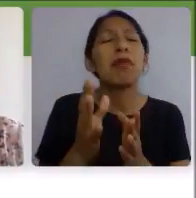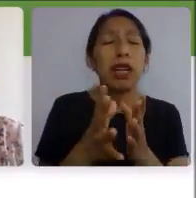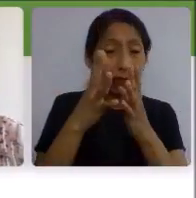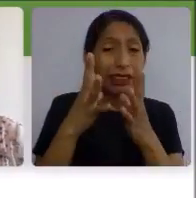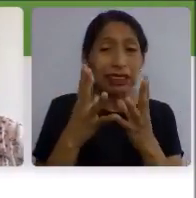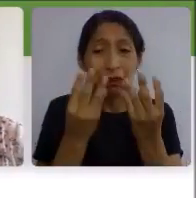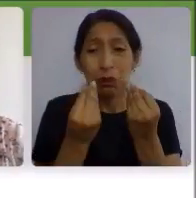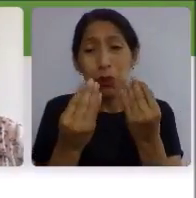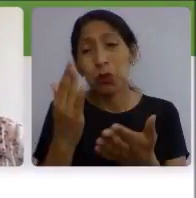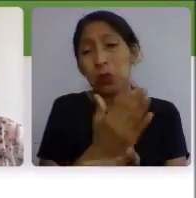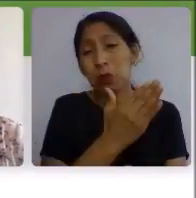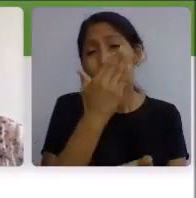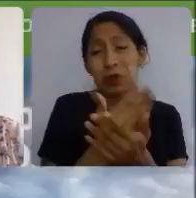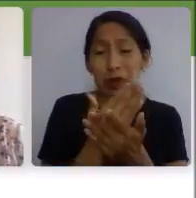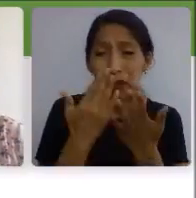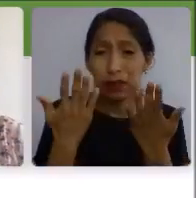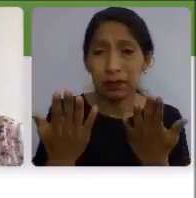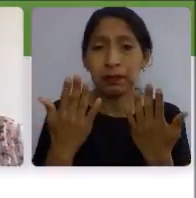ellos.